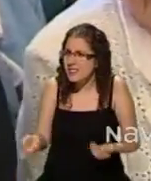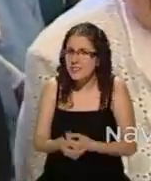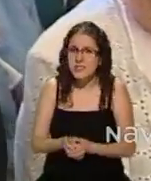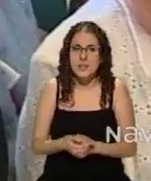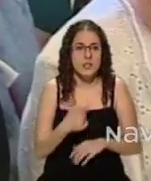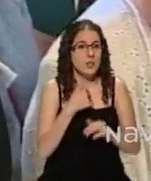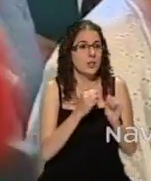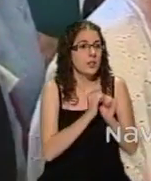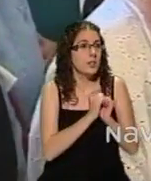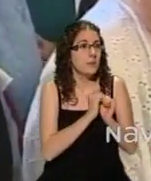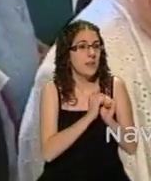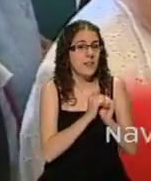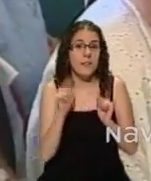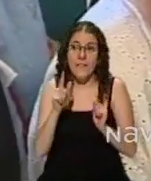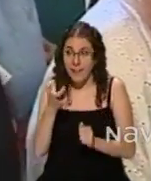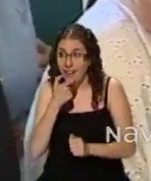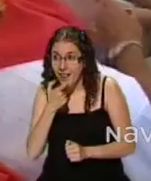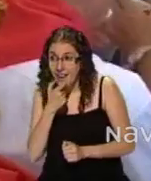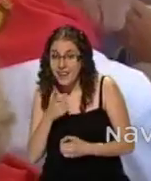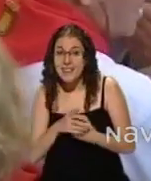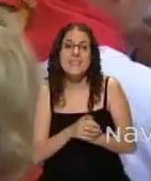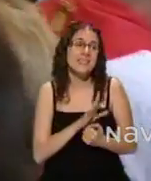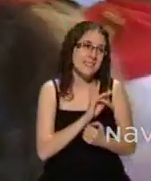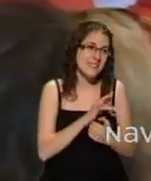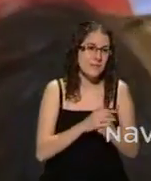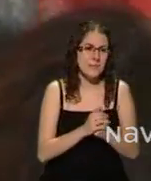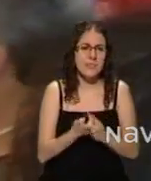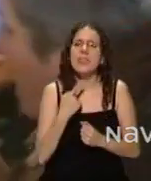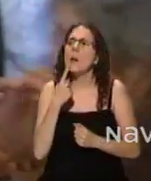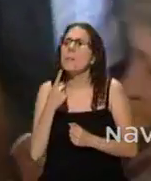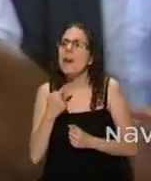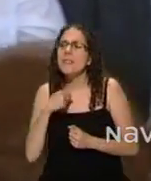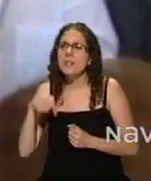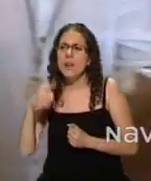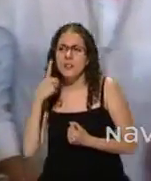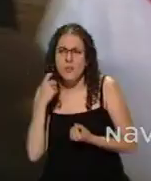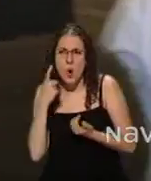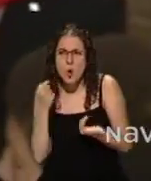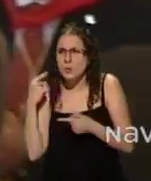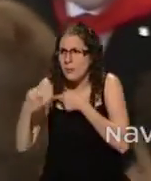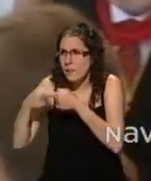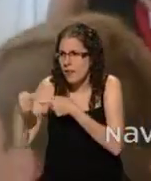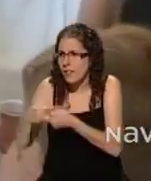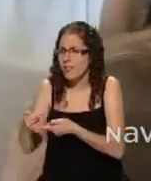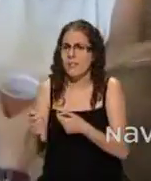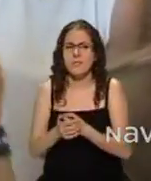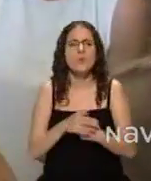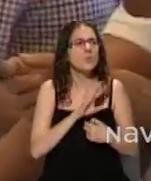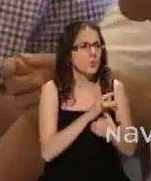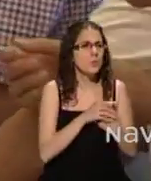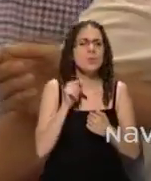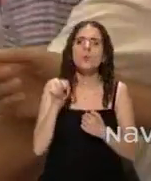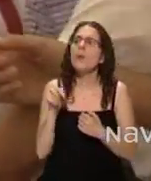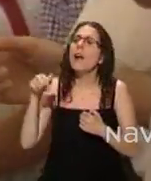a... ¿A la pastica? Me han dicho a mí que es tradición en Viana, ¿no? Sí. ¿Usted desde cuándo viene